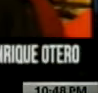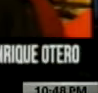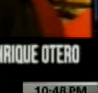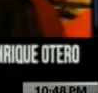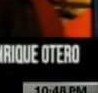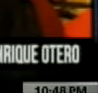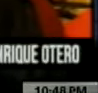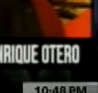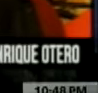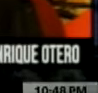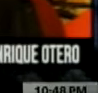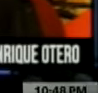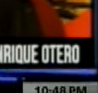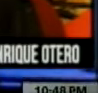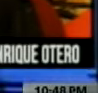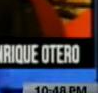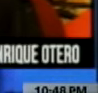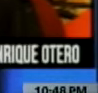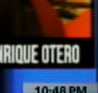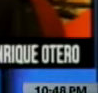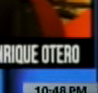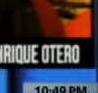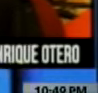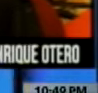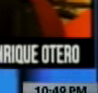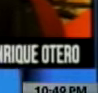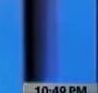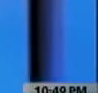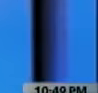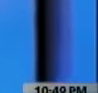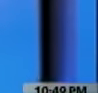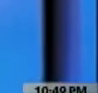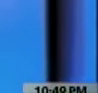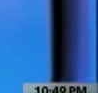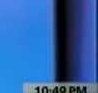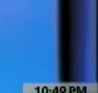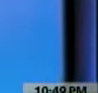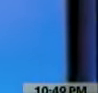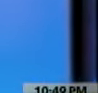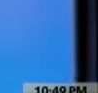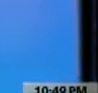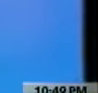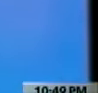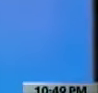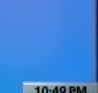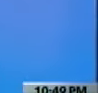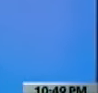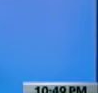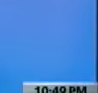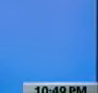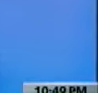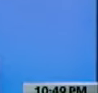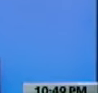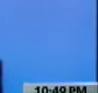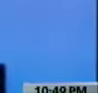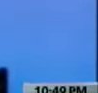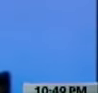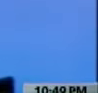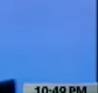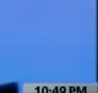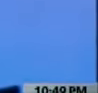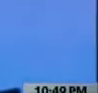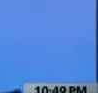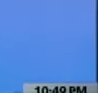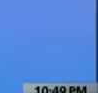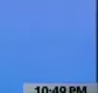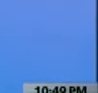están siendo injustamente acosados judicialmente por ejercer el periodismo independiente. A